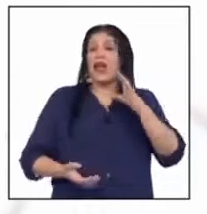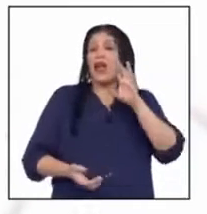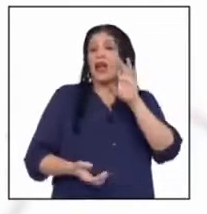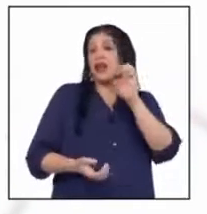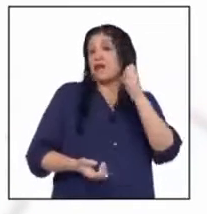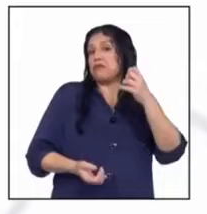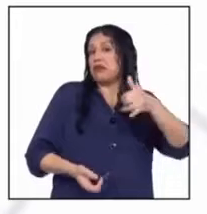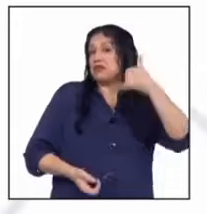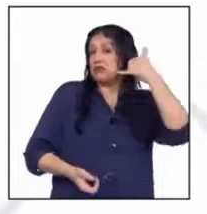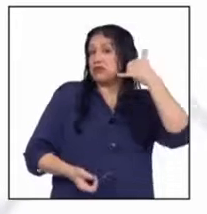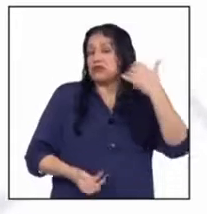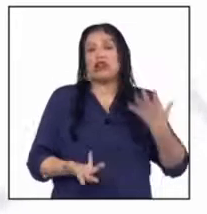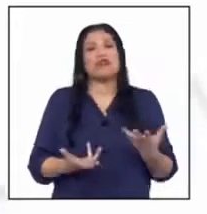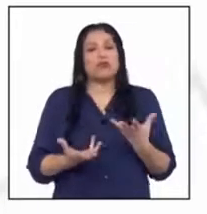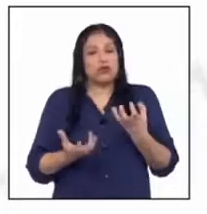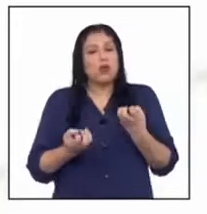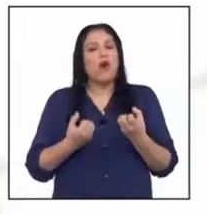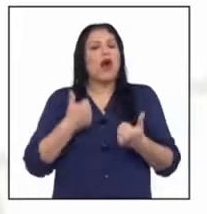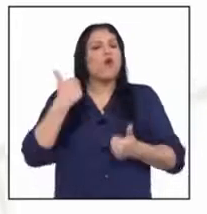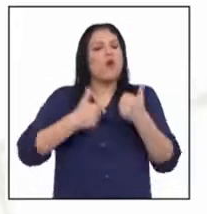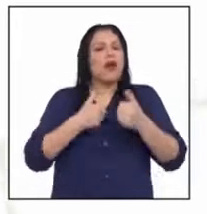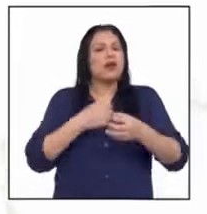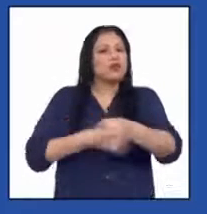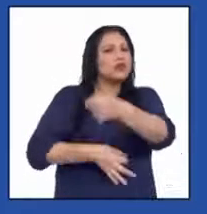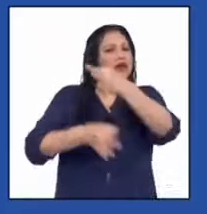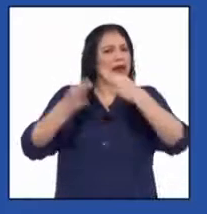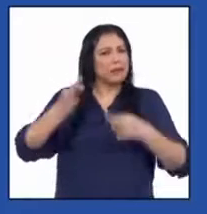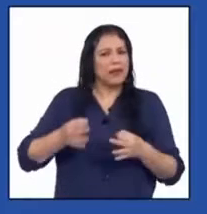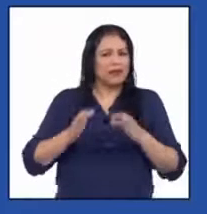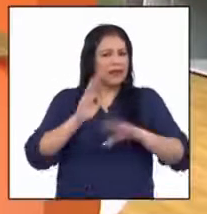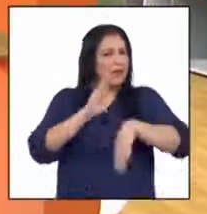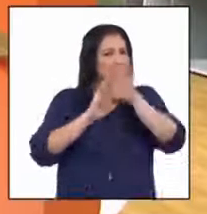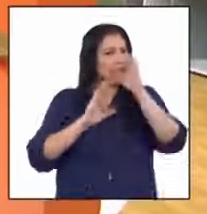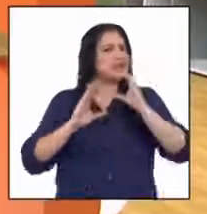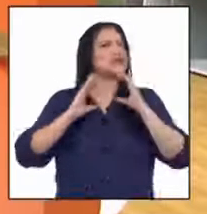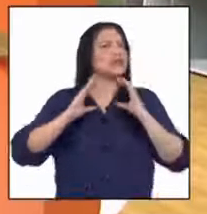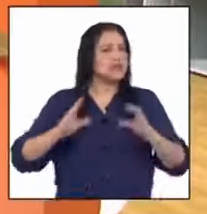¿a qué operador migrarías?